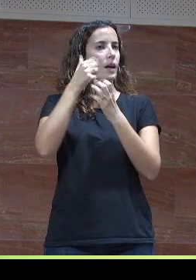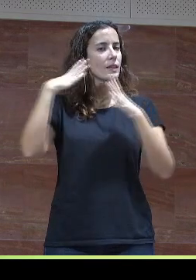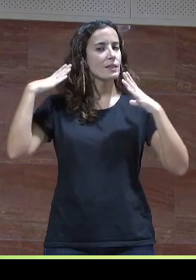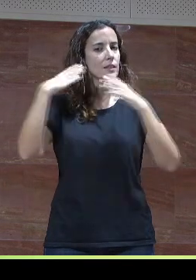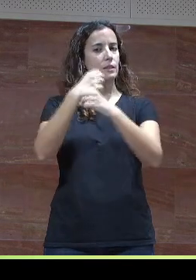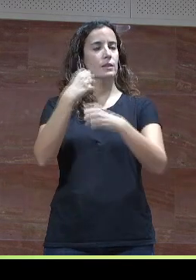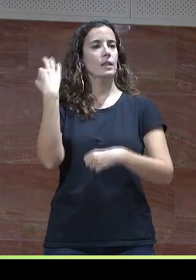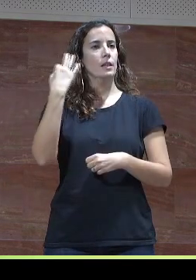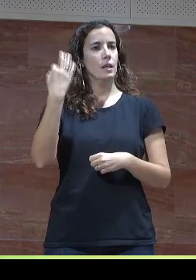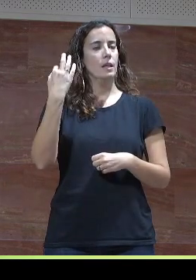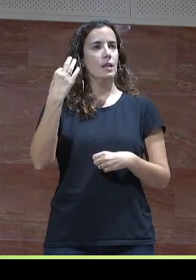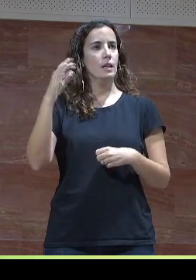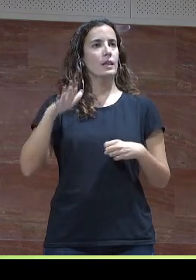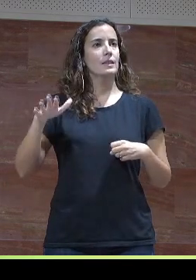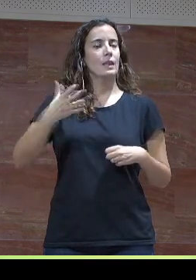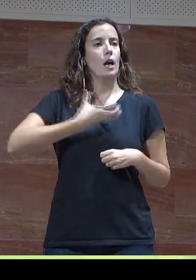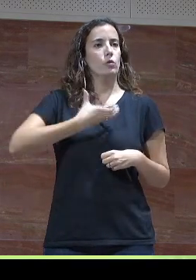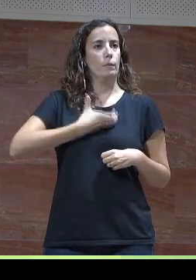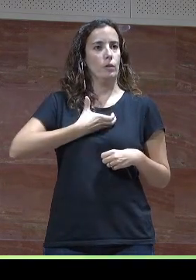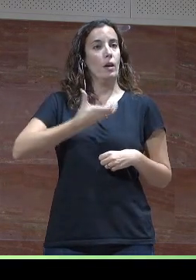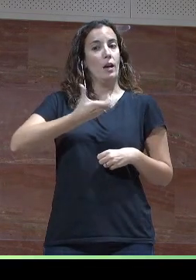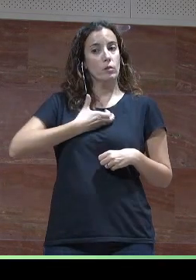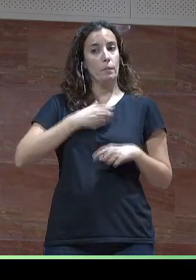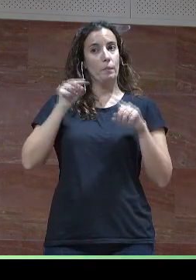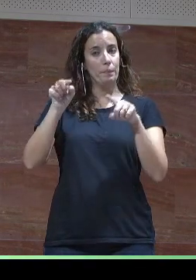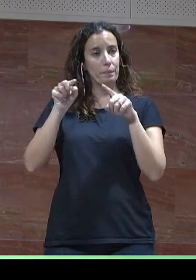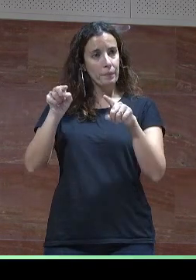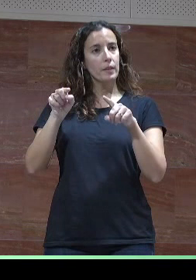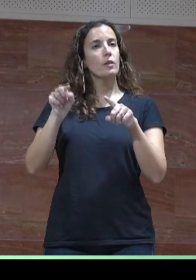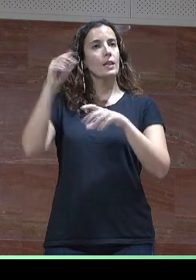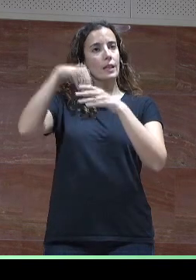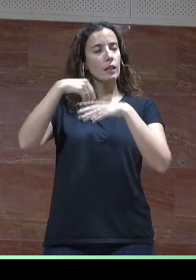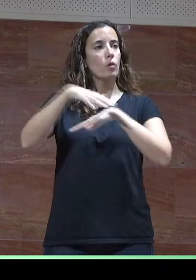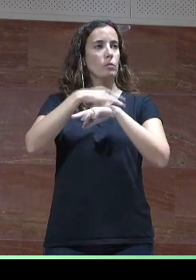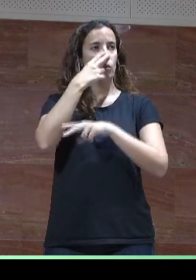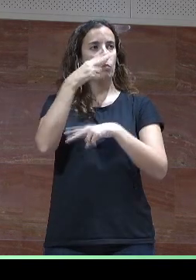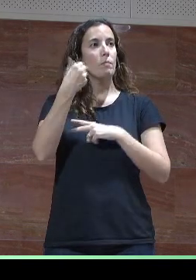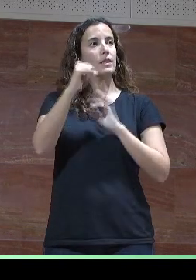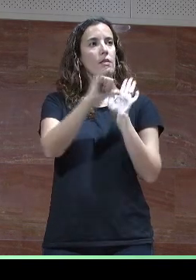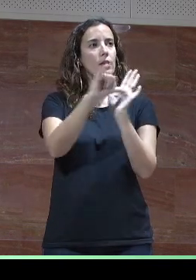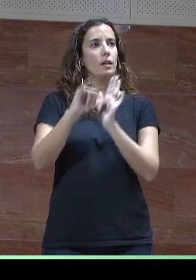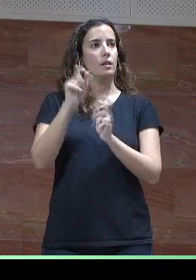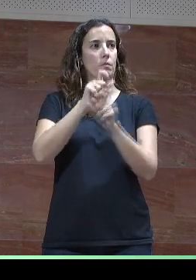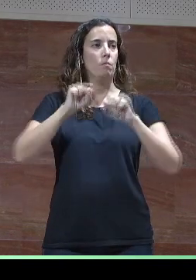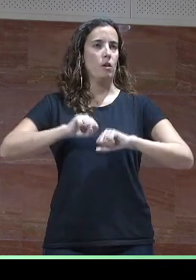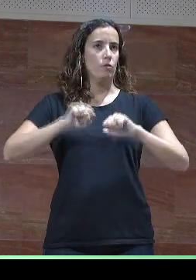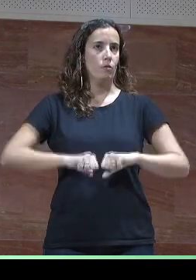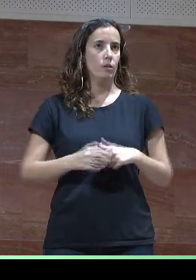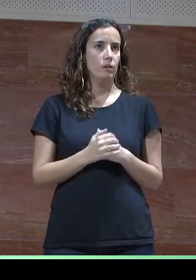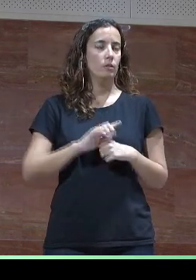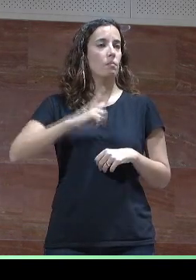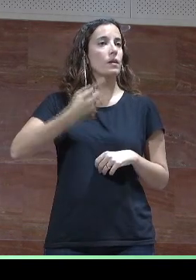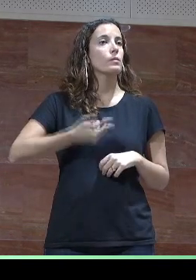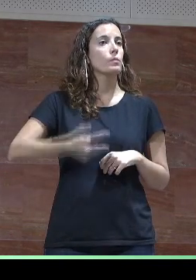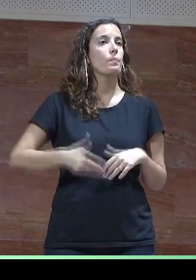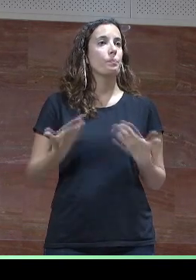las municipalidades, es decir, en los ayuntamientos, que son las instancias de la administración pública más cercanas a las personas mayores. Y lo más importante de